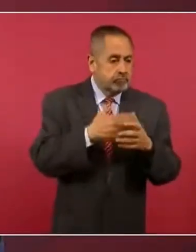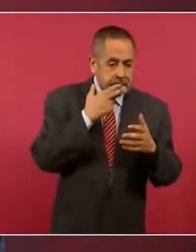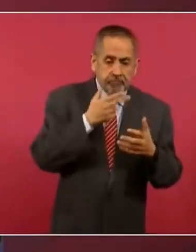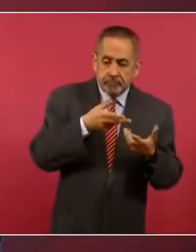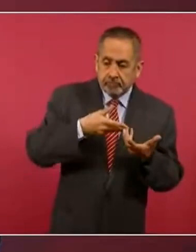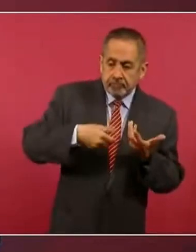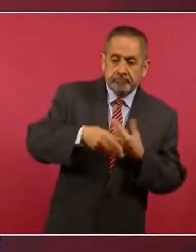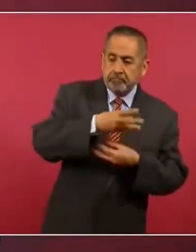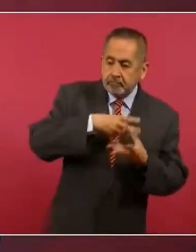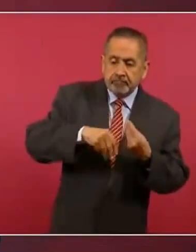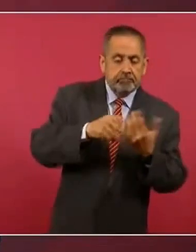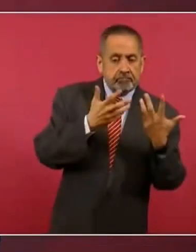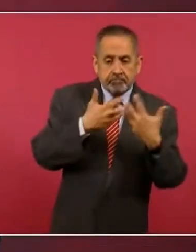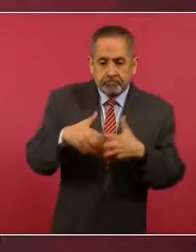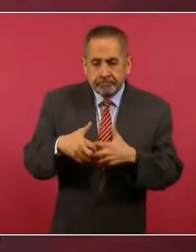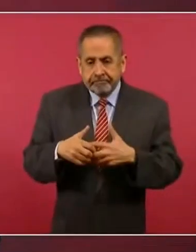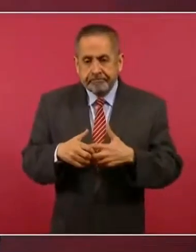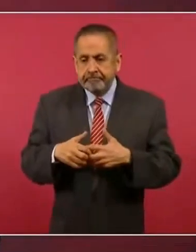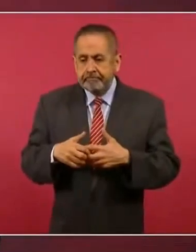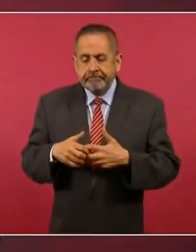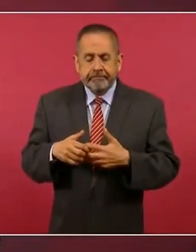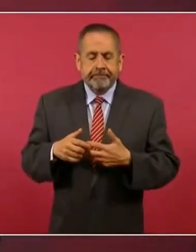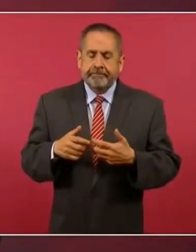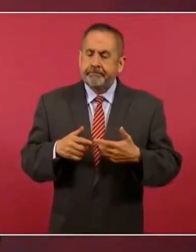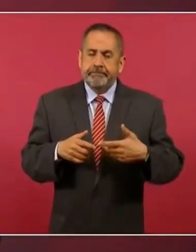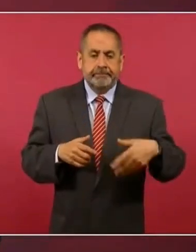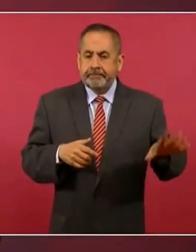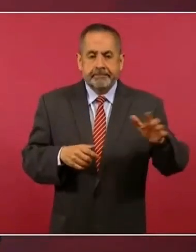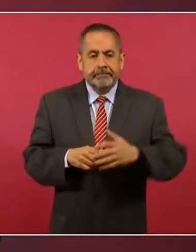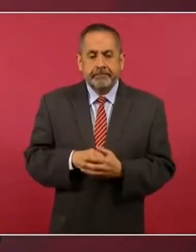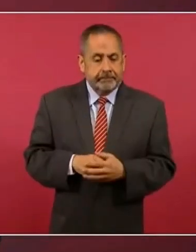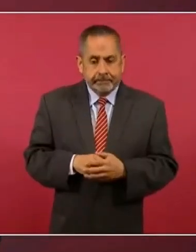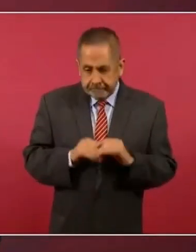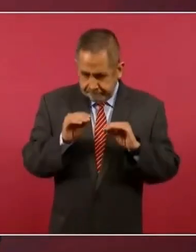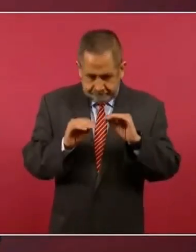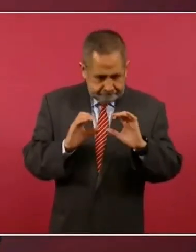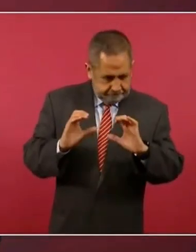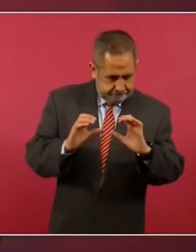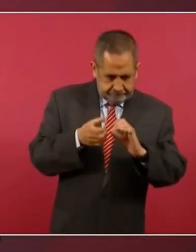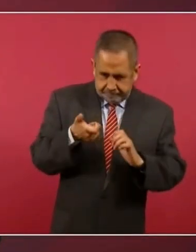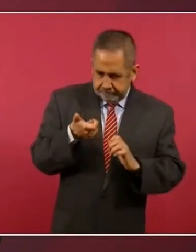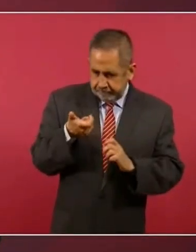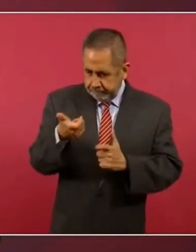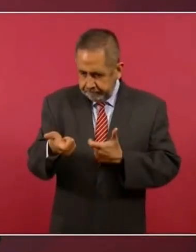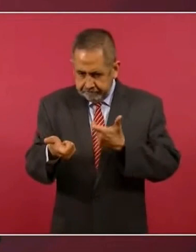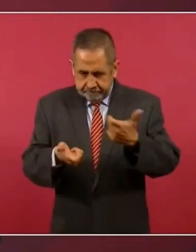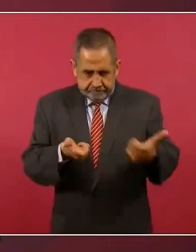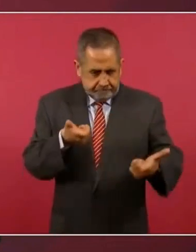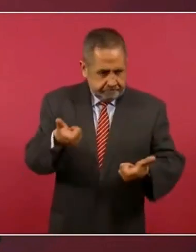con ese propósito lo aceitaban bien